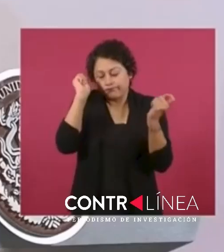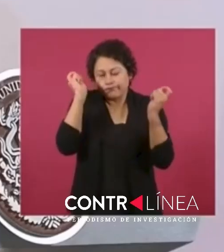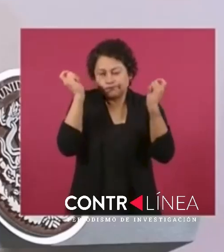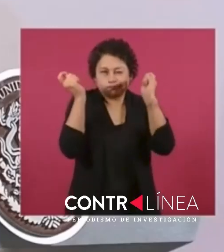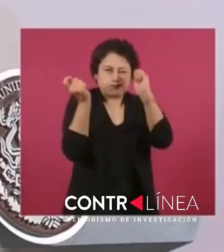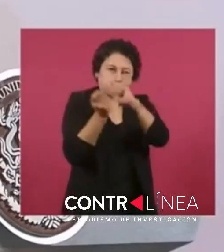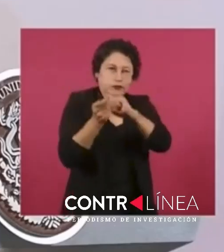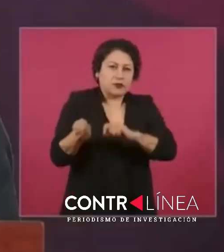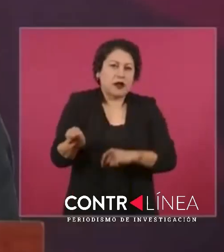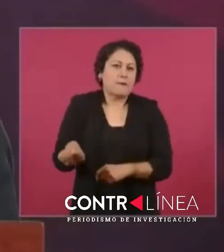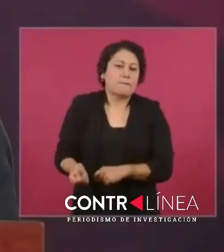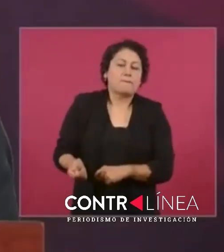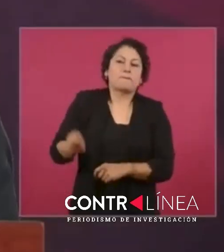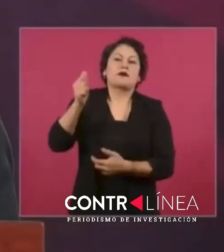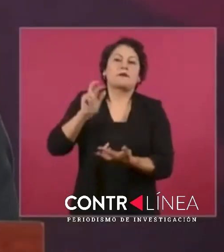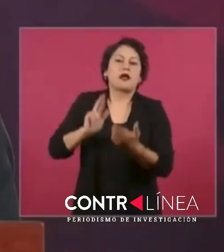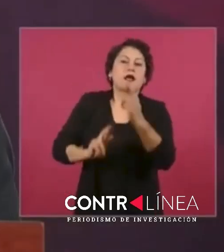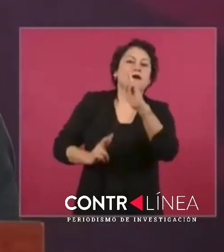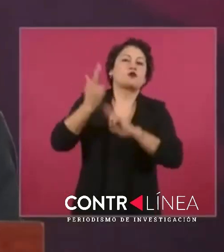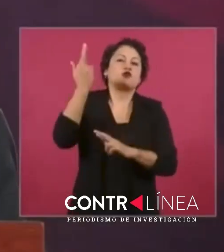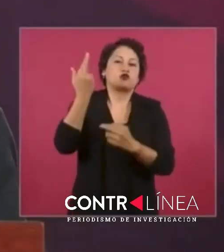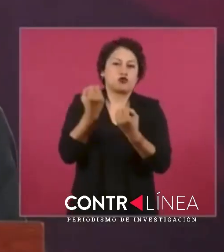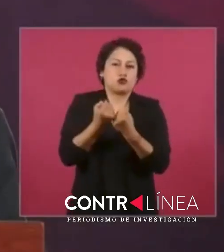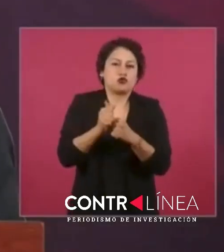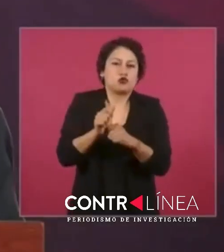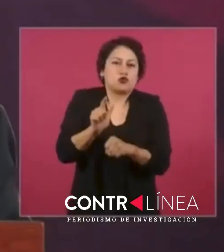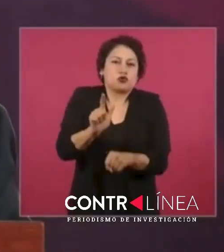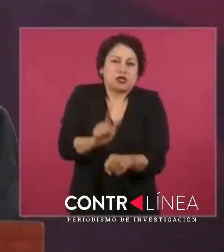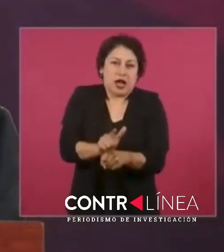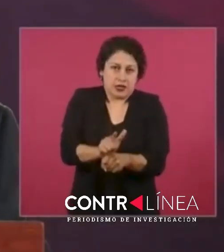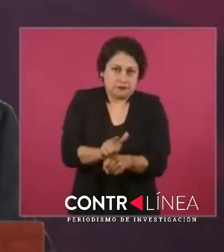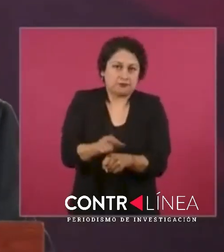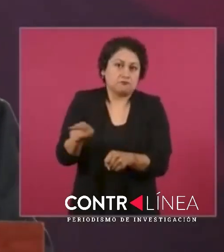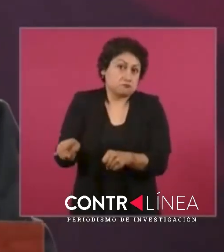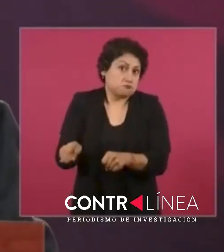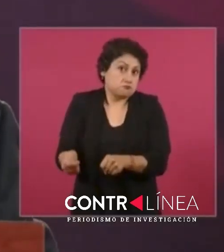primera revolución social del mundo. Y bueno, pues